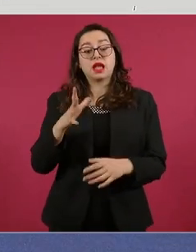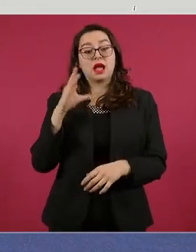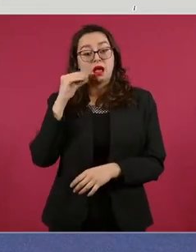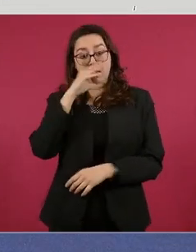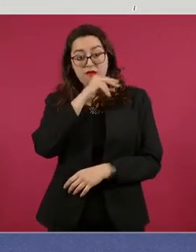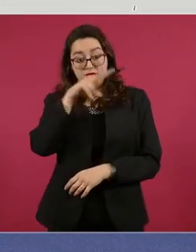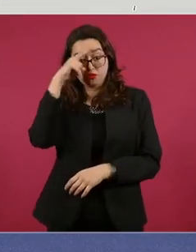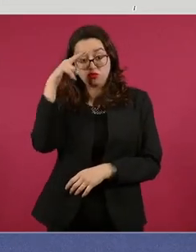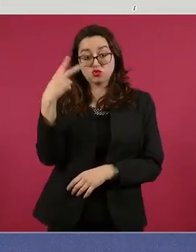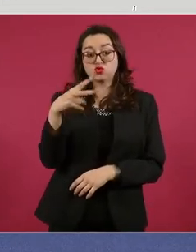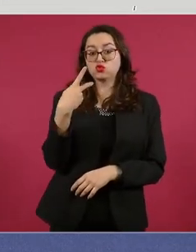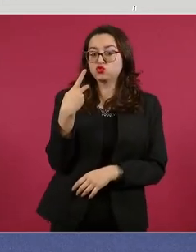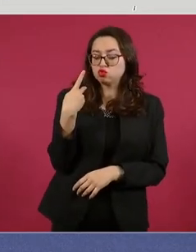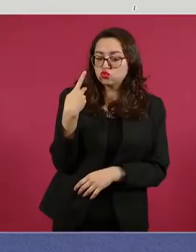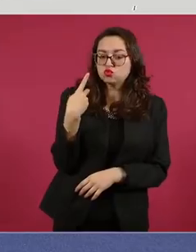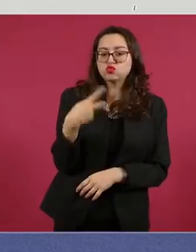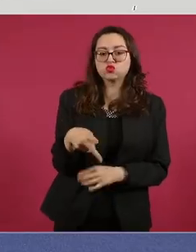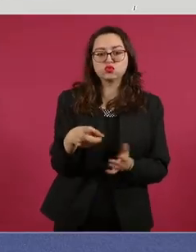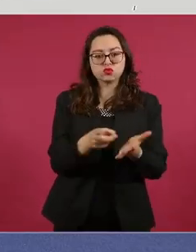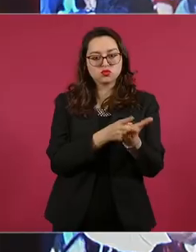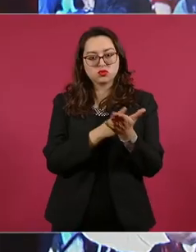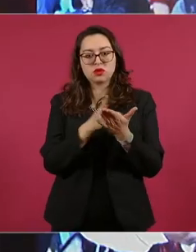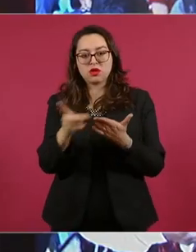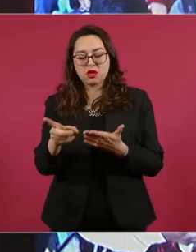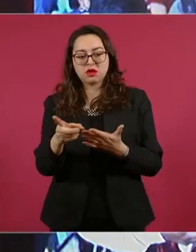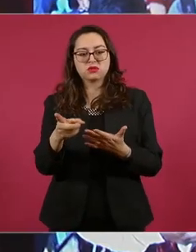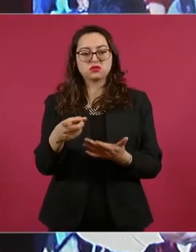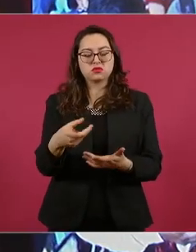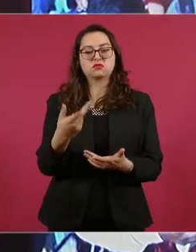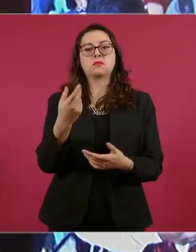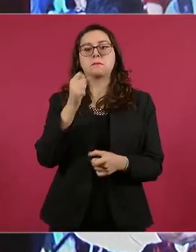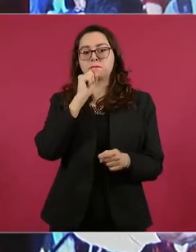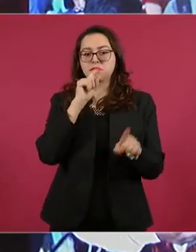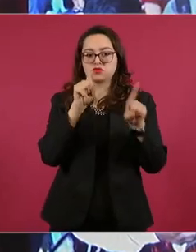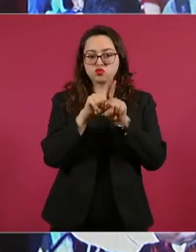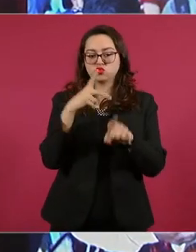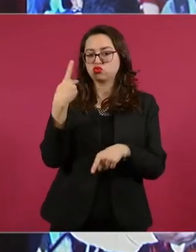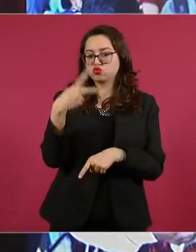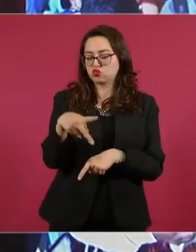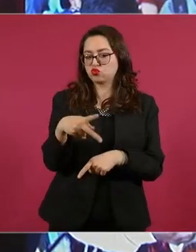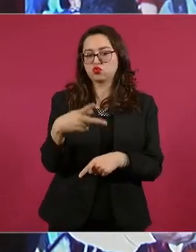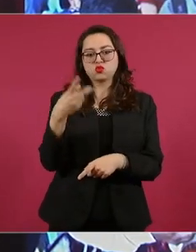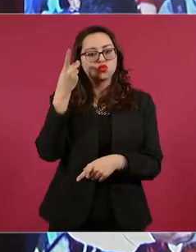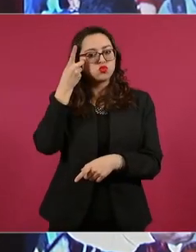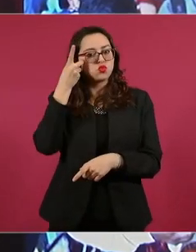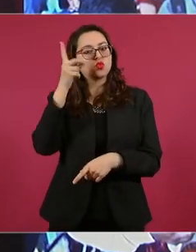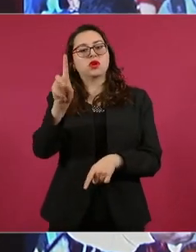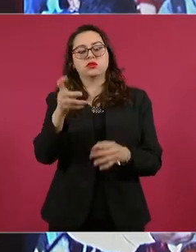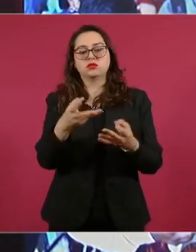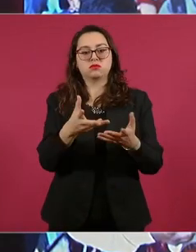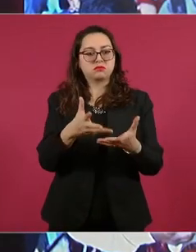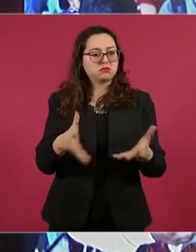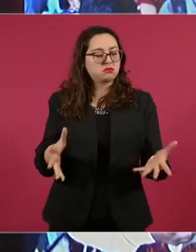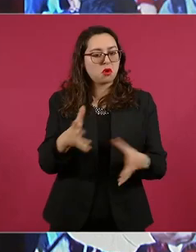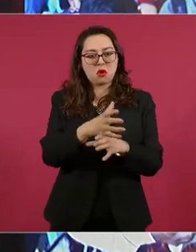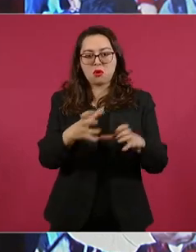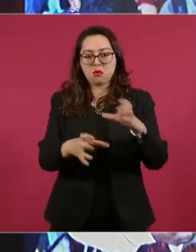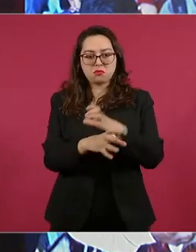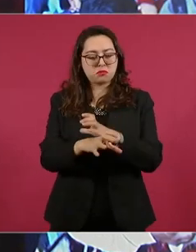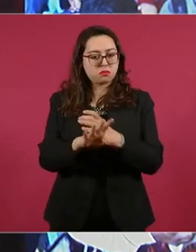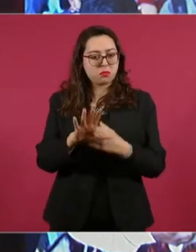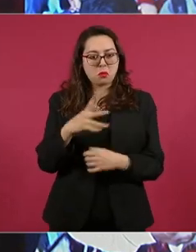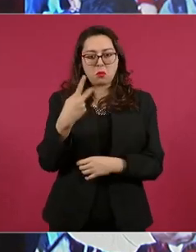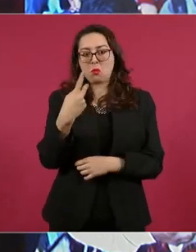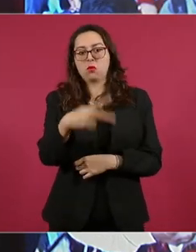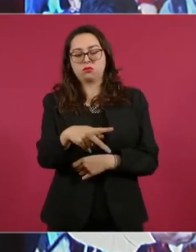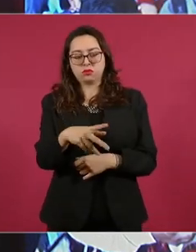con personalidad jurídica y patrimonio propio. Así se está planteando en esta reforma en el artículo segundo